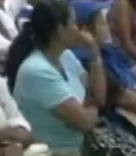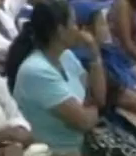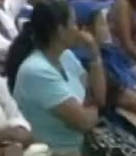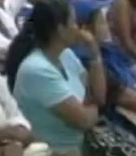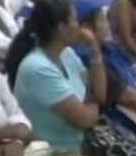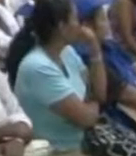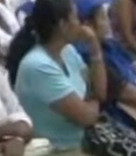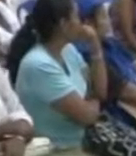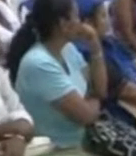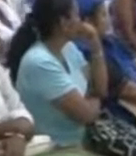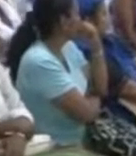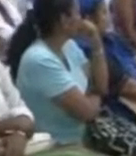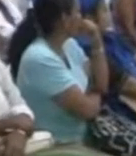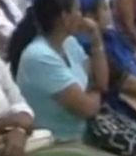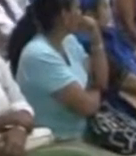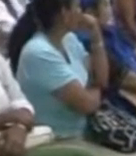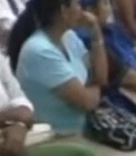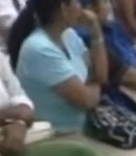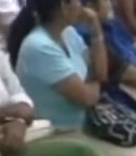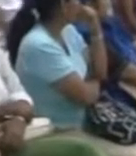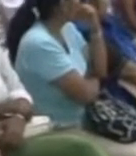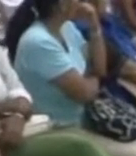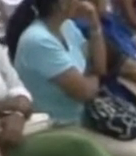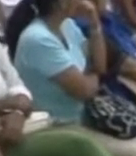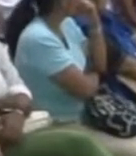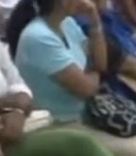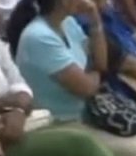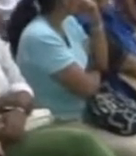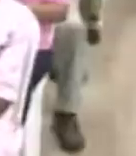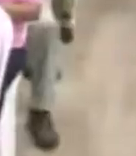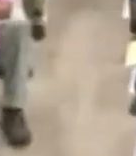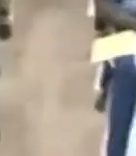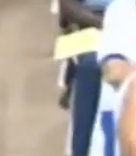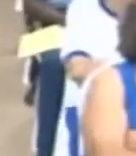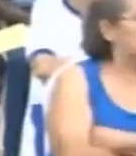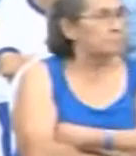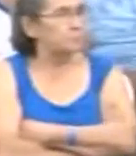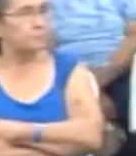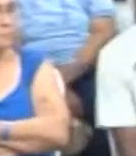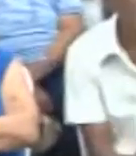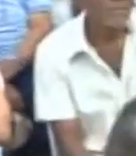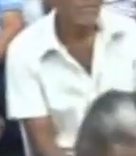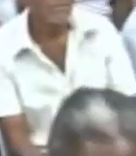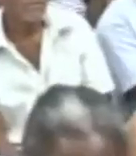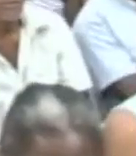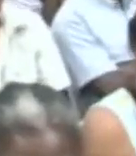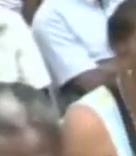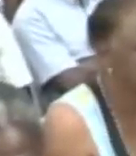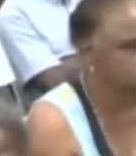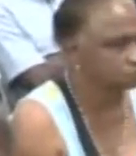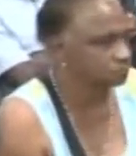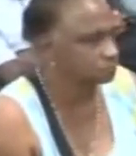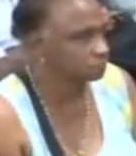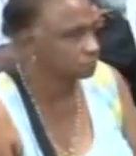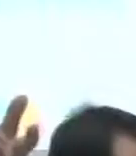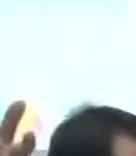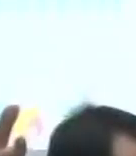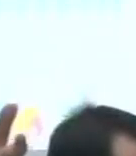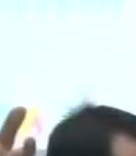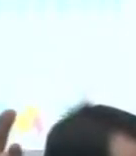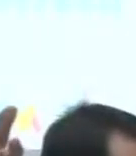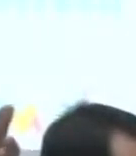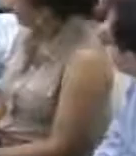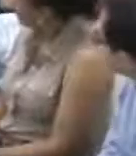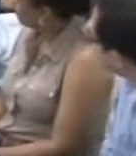todos. Con una excelente participación de los habitantes se realizó el Consejo Comunitario en la Comuna 16 de Cali. Algunos de